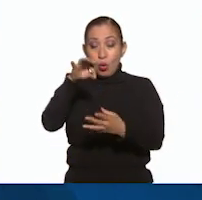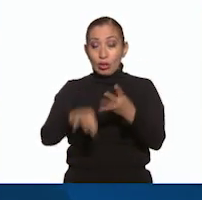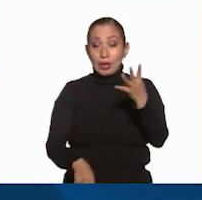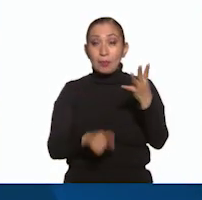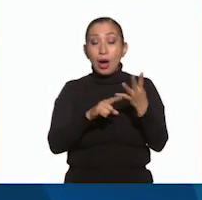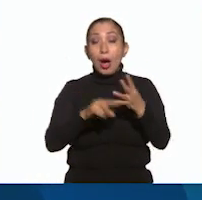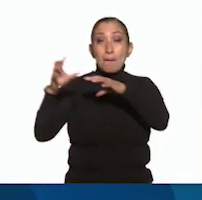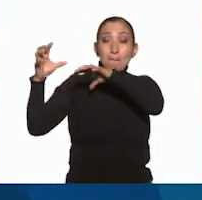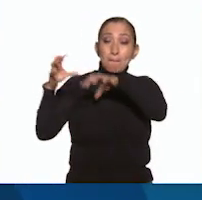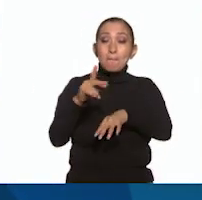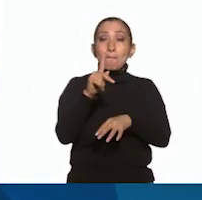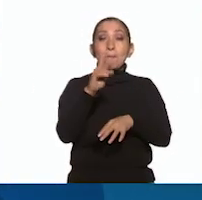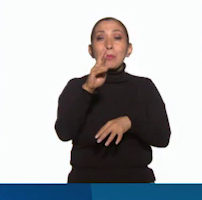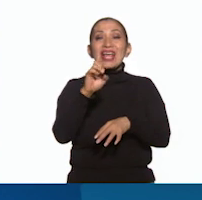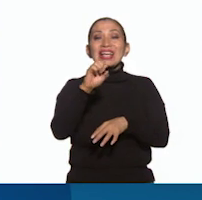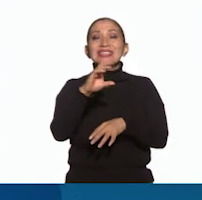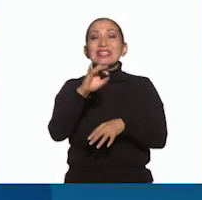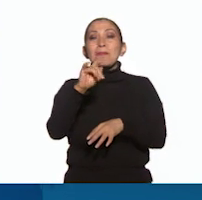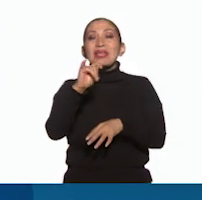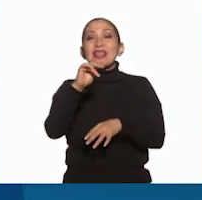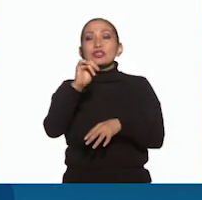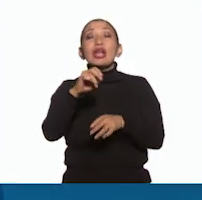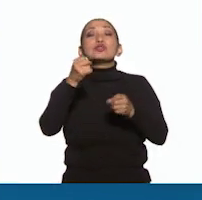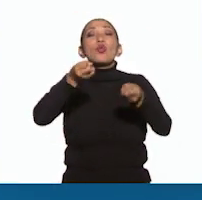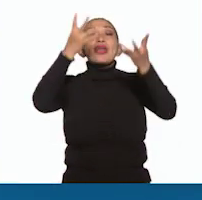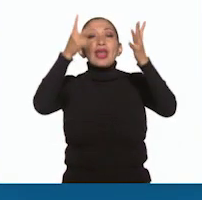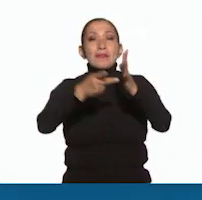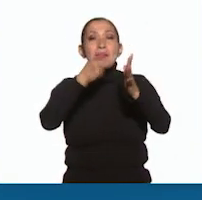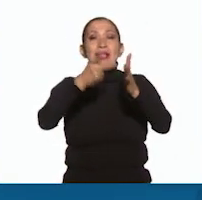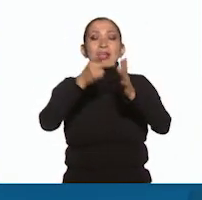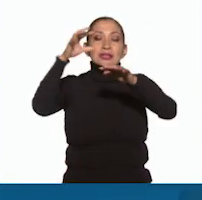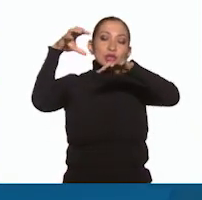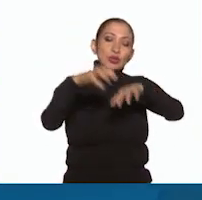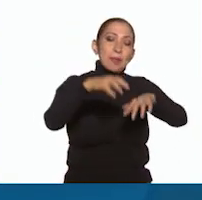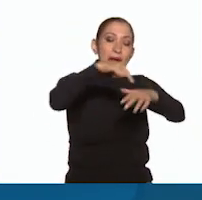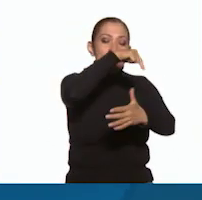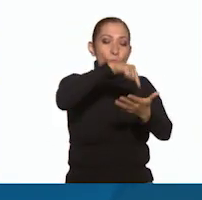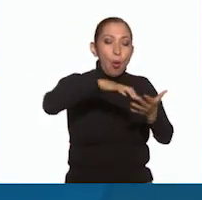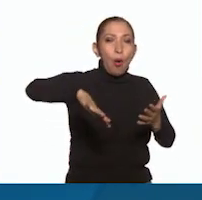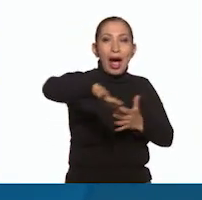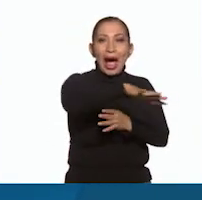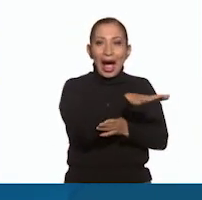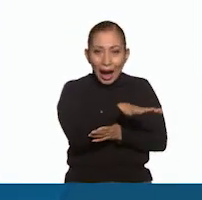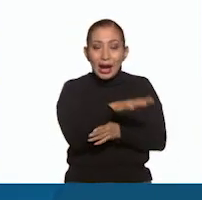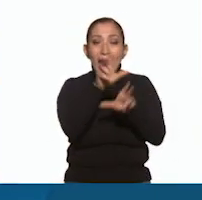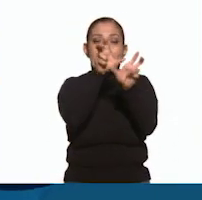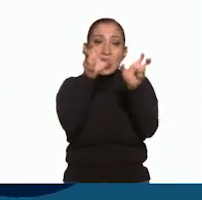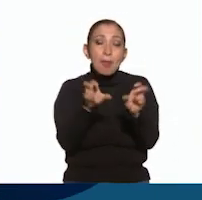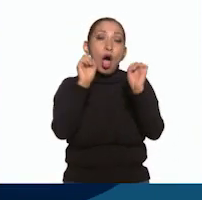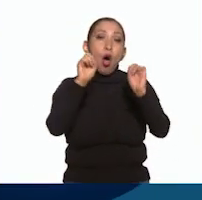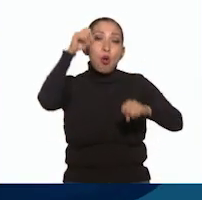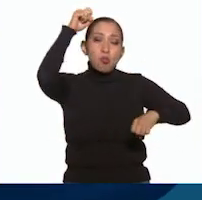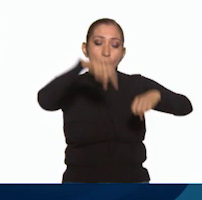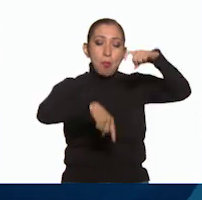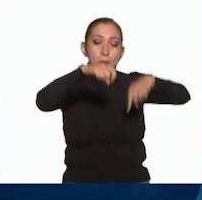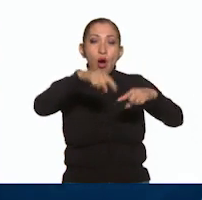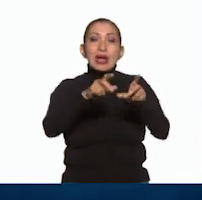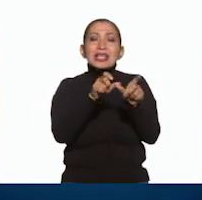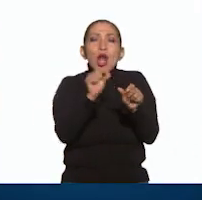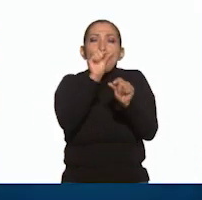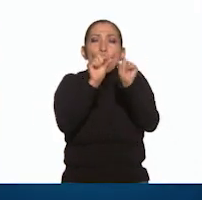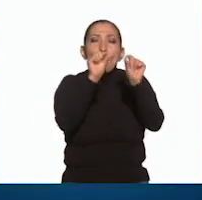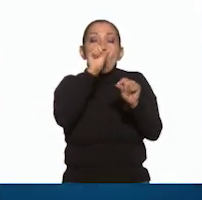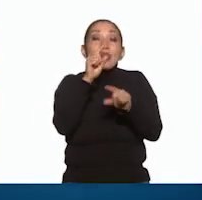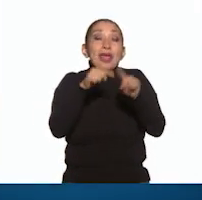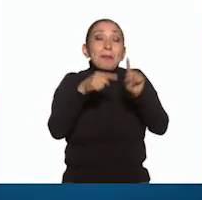la precipitación, se refiere a la cantidad de agua que cae sobre una región en forma de lluvia, nieve o granizo, según la